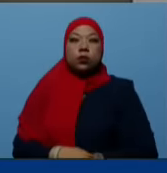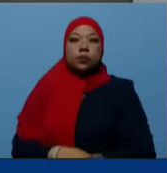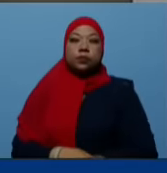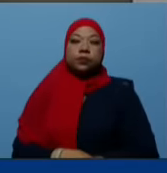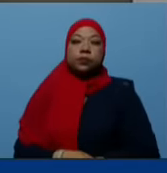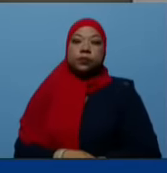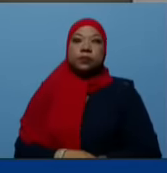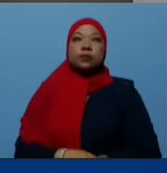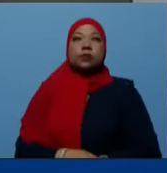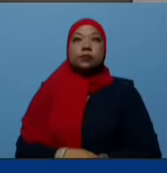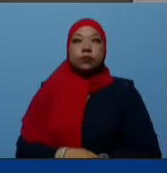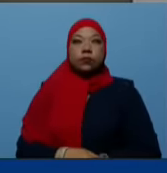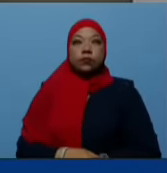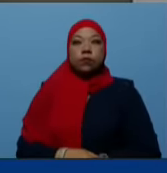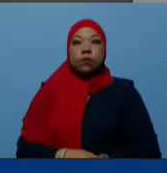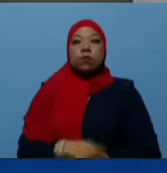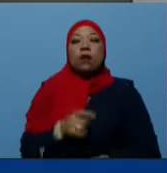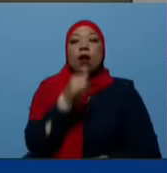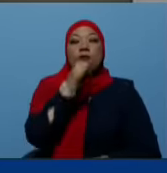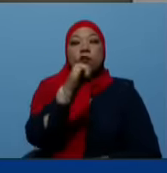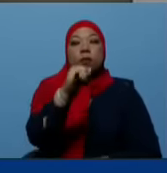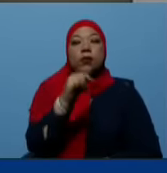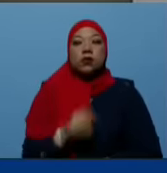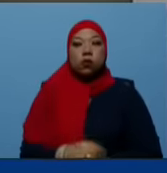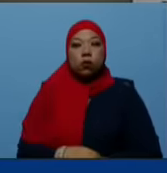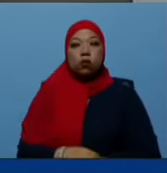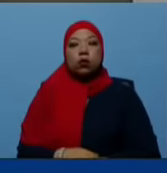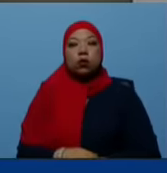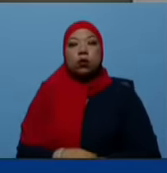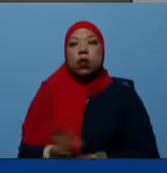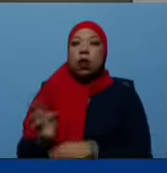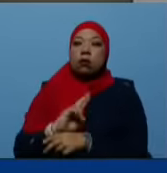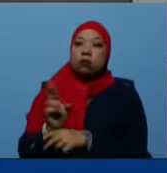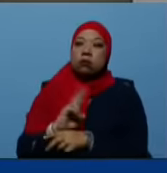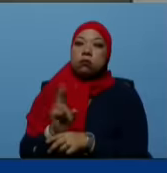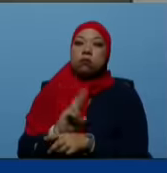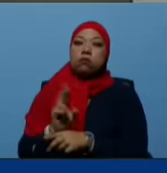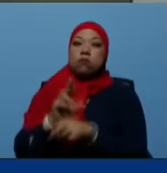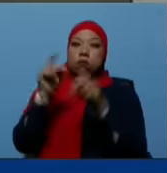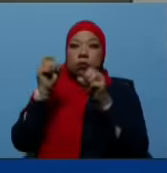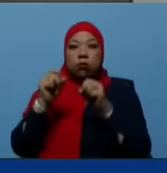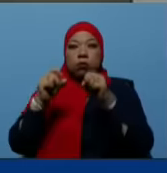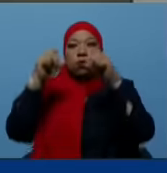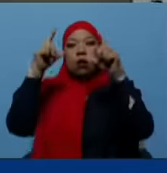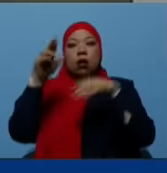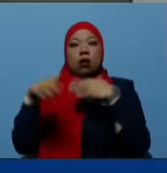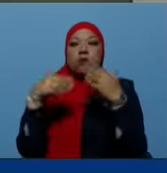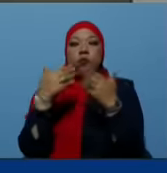Y me llegó la noticia, inmediatamente nos activamos.